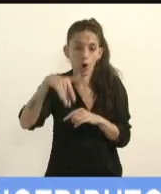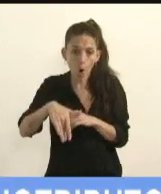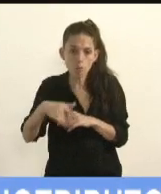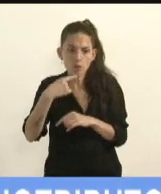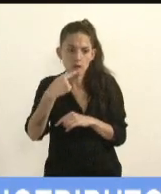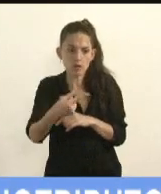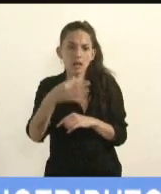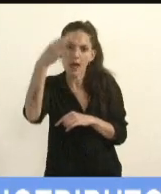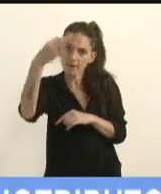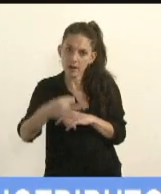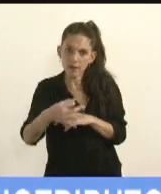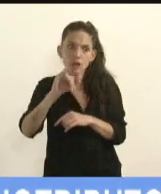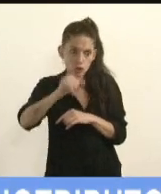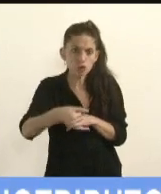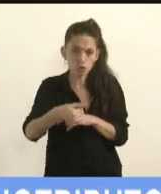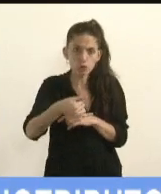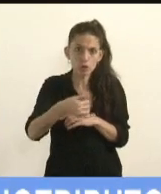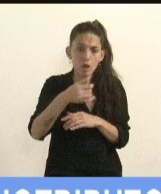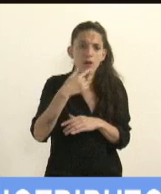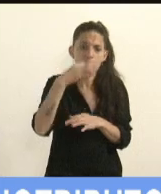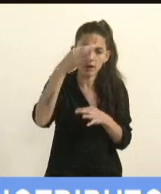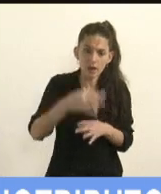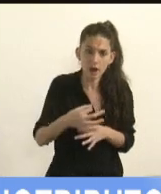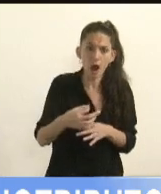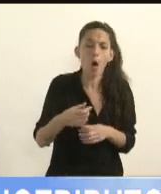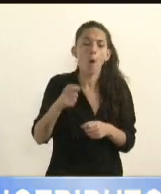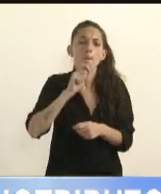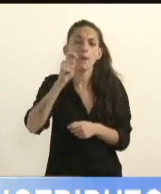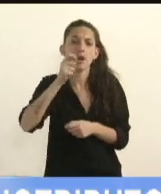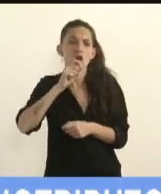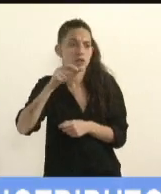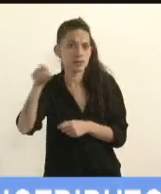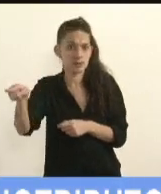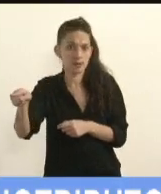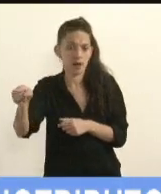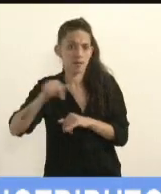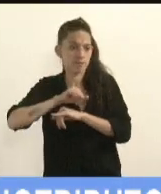y efectivamente chequeó que esto sí es así, es decir, lo dice un tercero, periodista, un órgano de prensa,